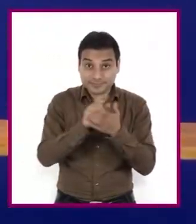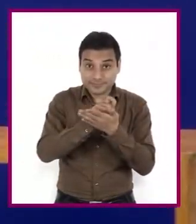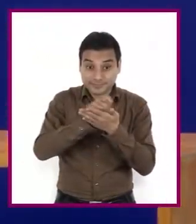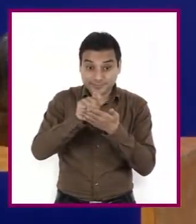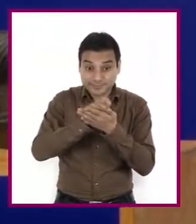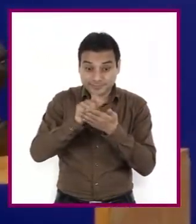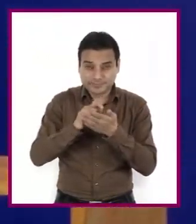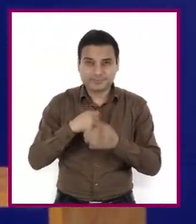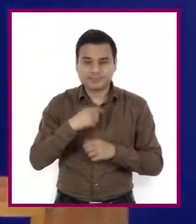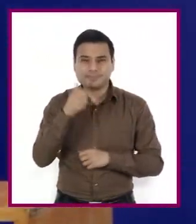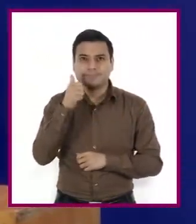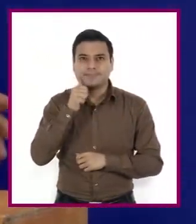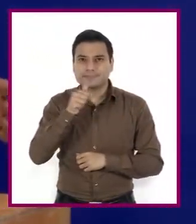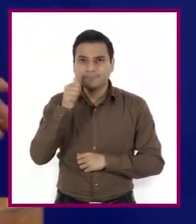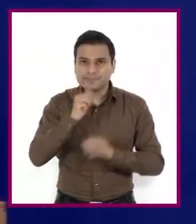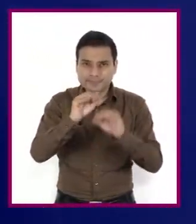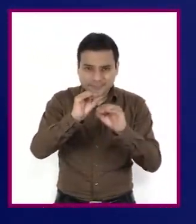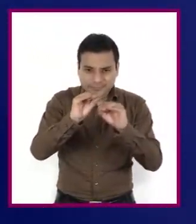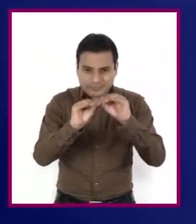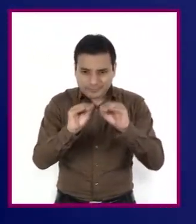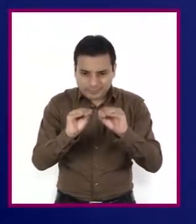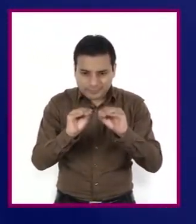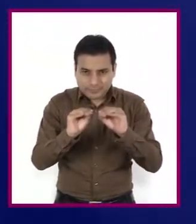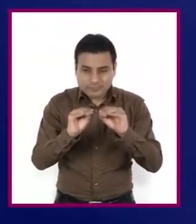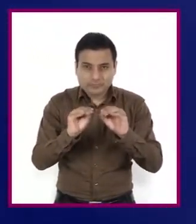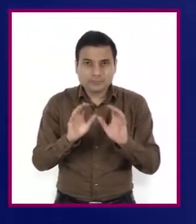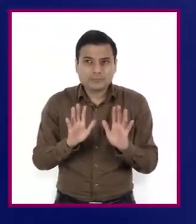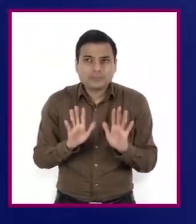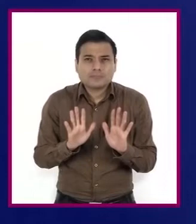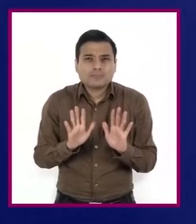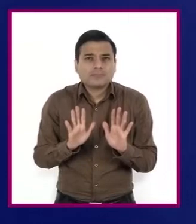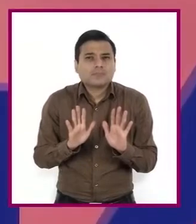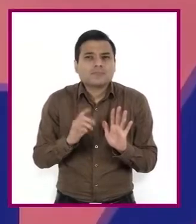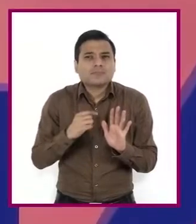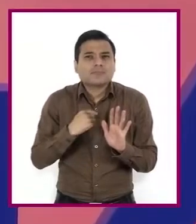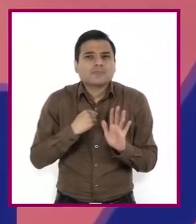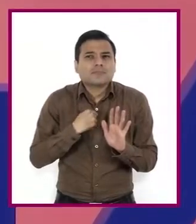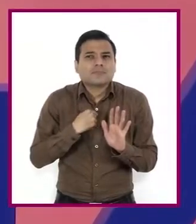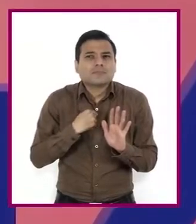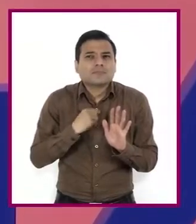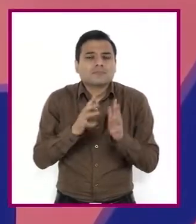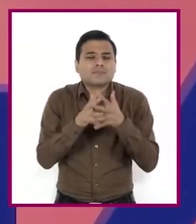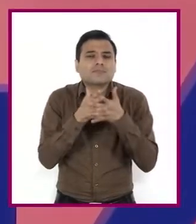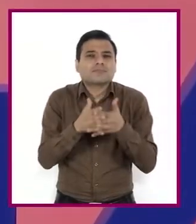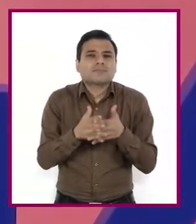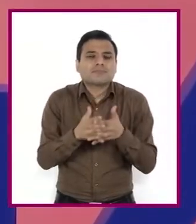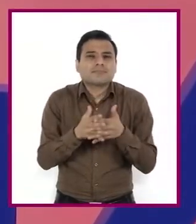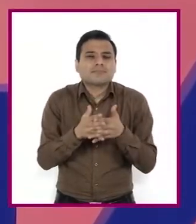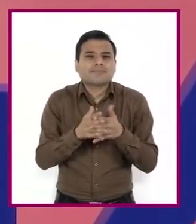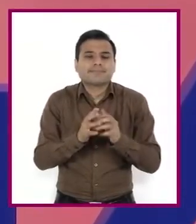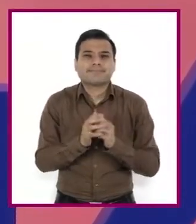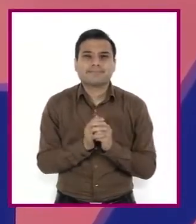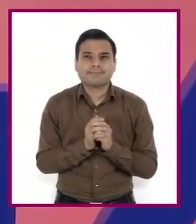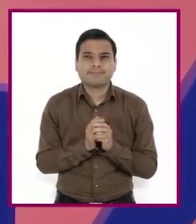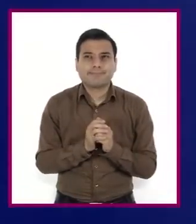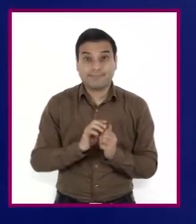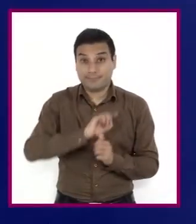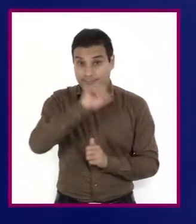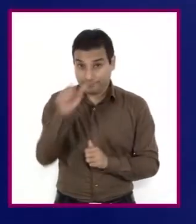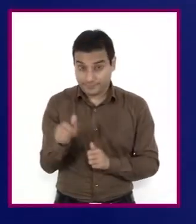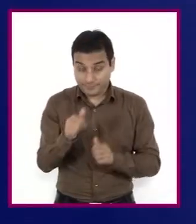voy colocando como las voy encontrando en un texto. ¿Has leído tu resumen